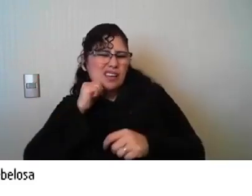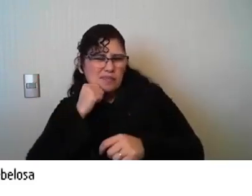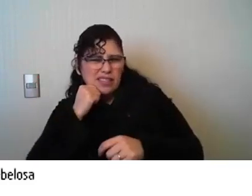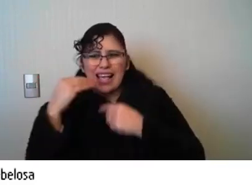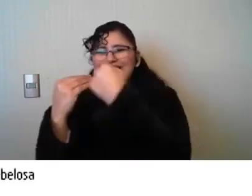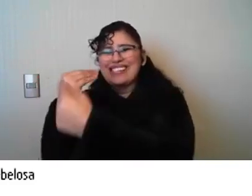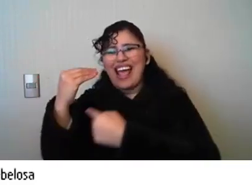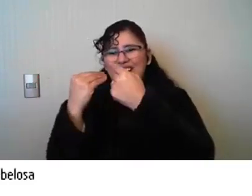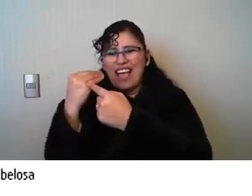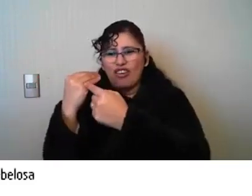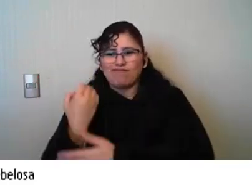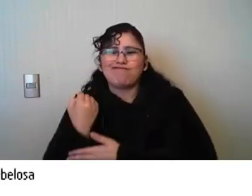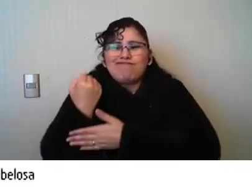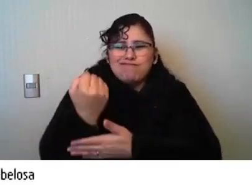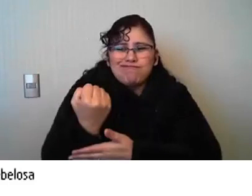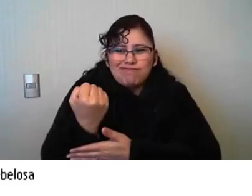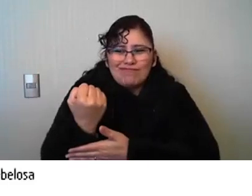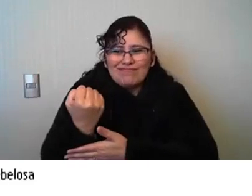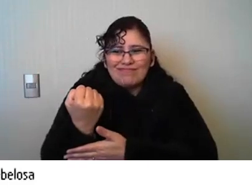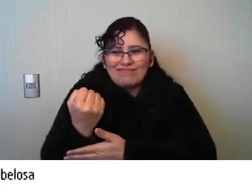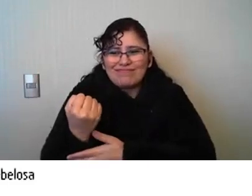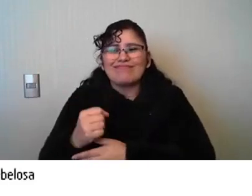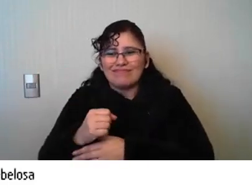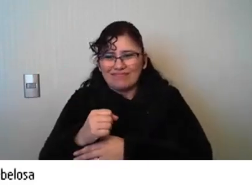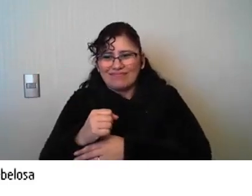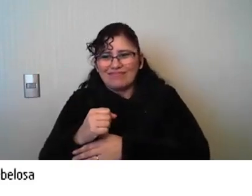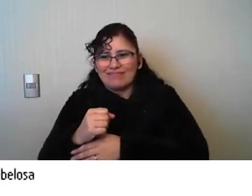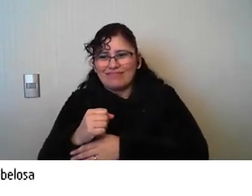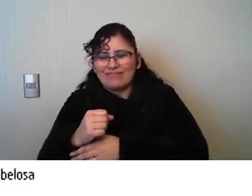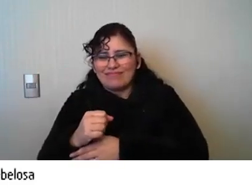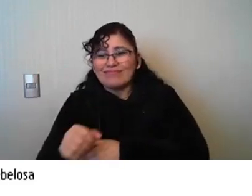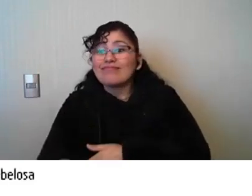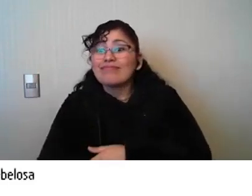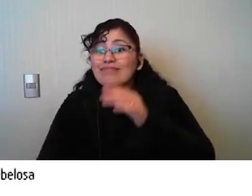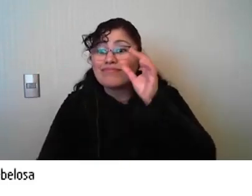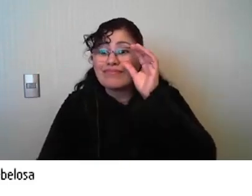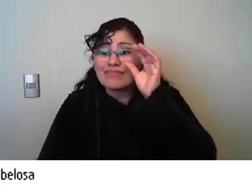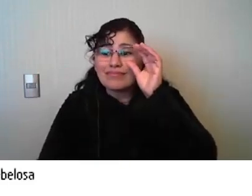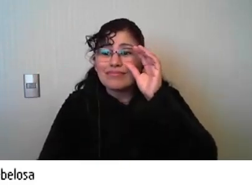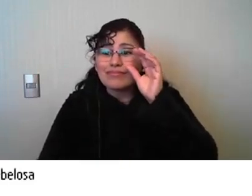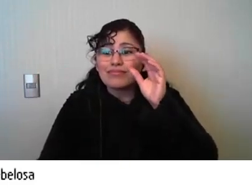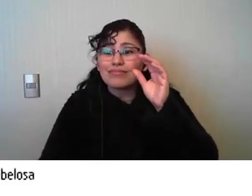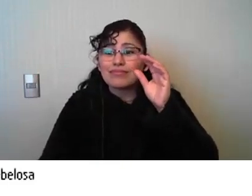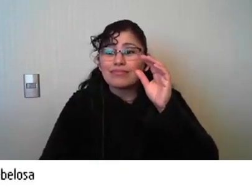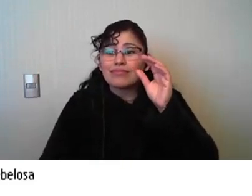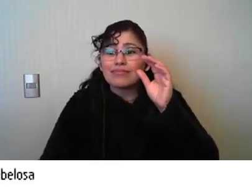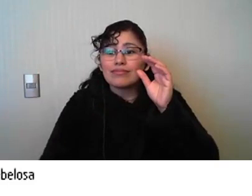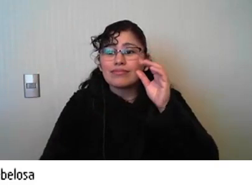Si yo tengo la mano cerrada, debo abrirla. Entonces, ¿qué es lo que hace este